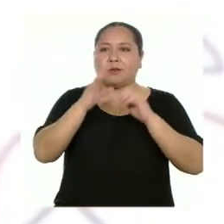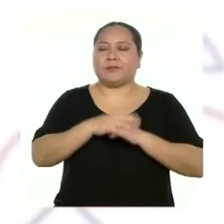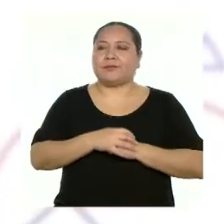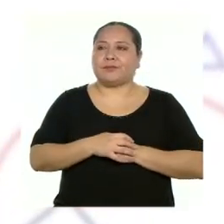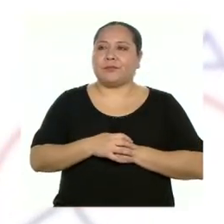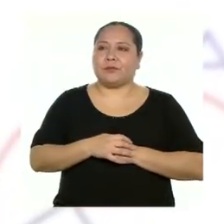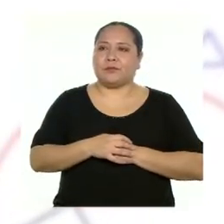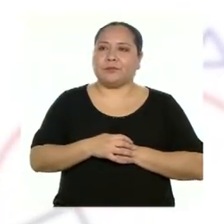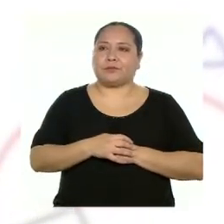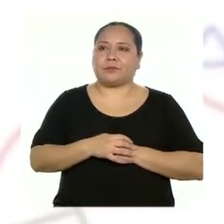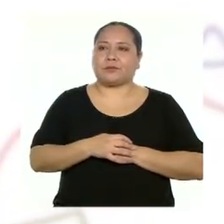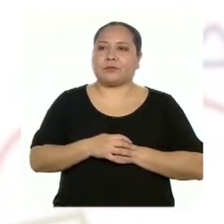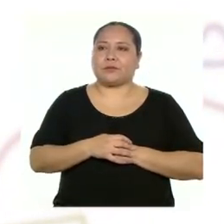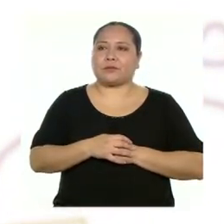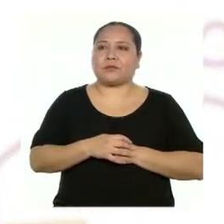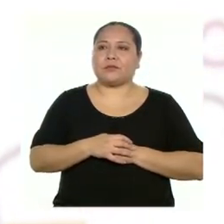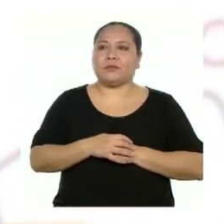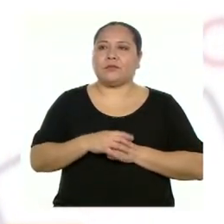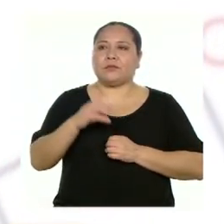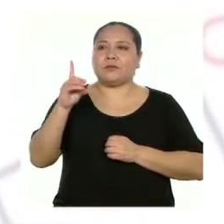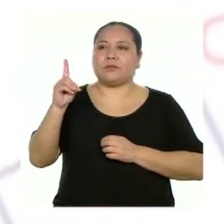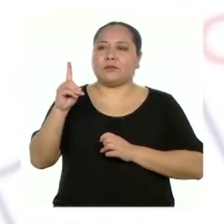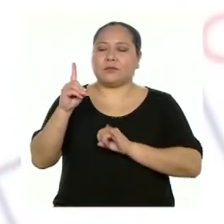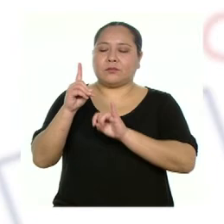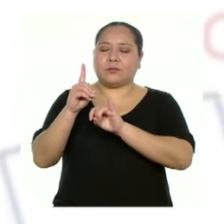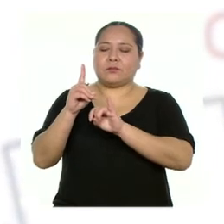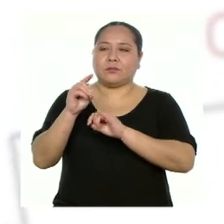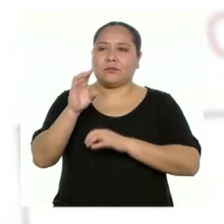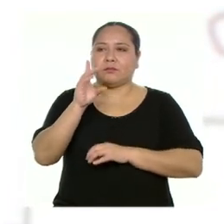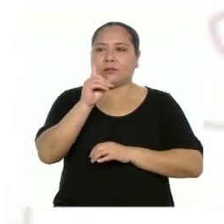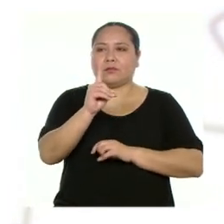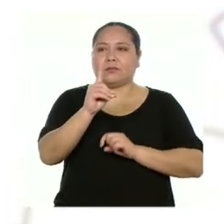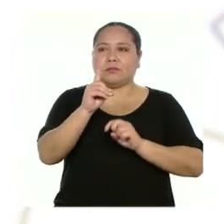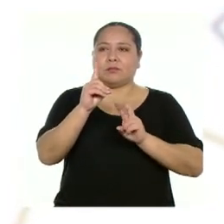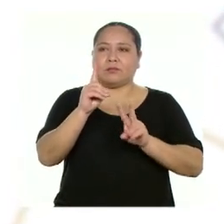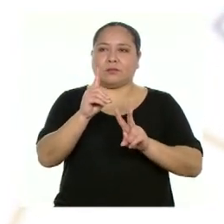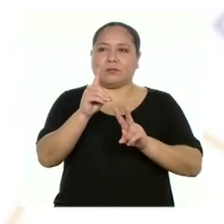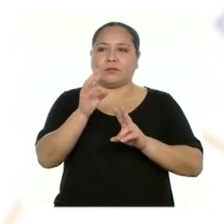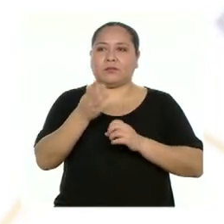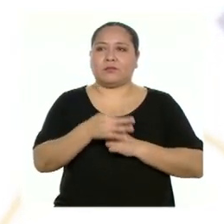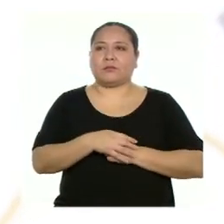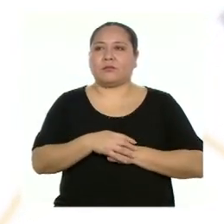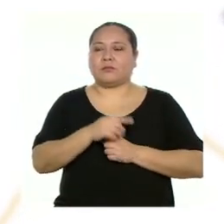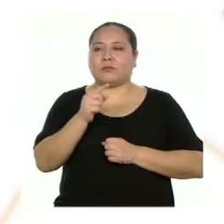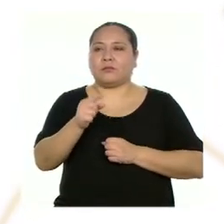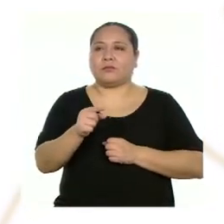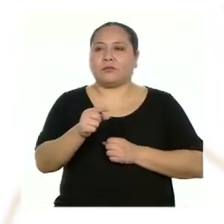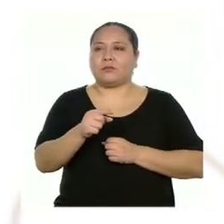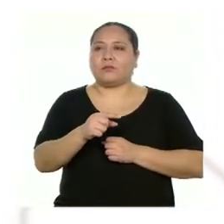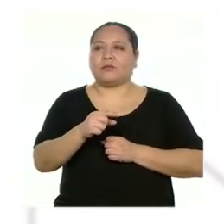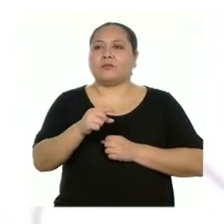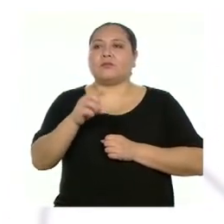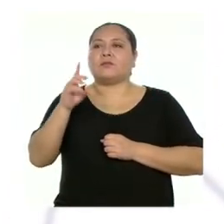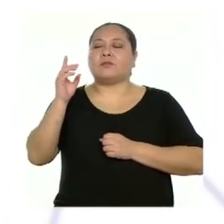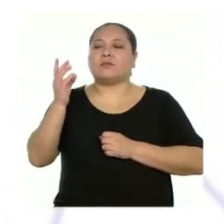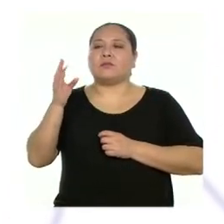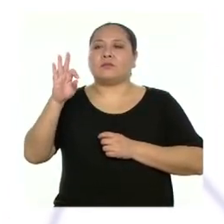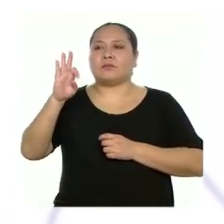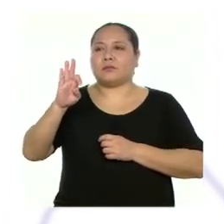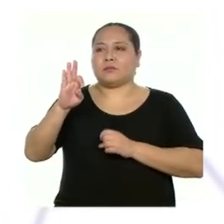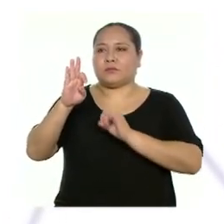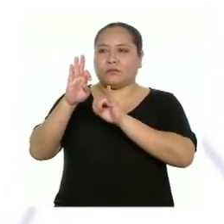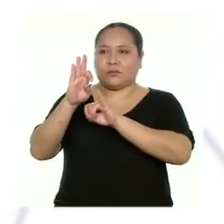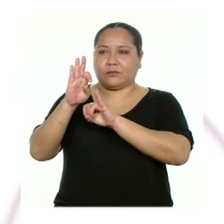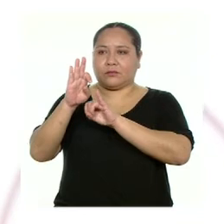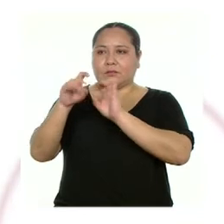unos valores de D sub 1 y D sub 2, que están expresados en términos de la frecuencia, que aparece como